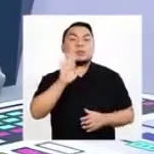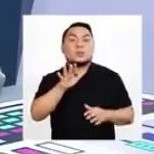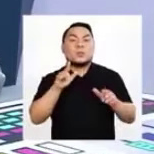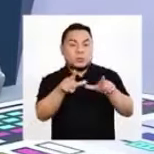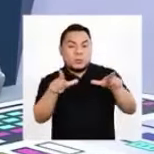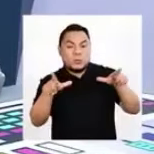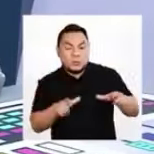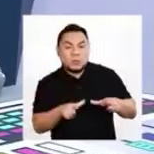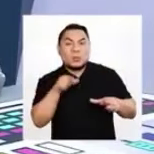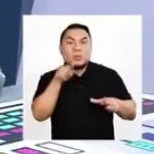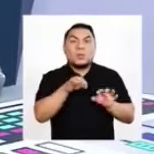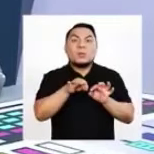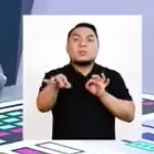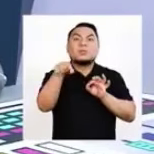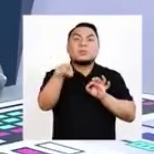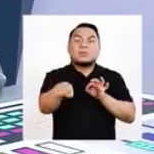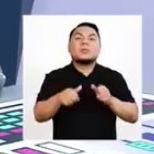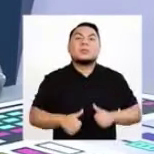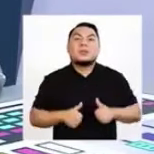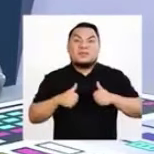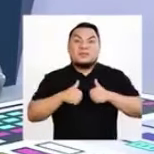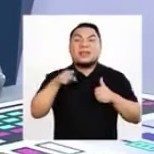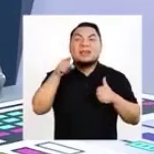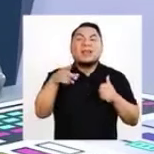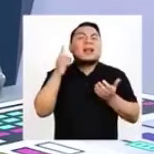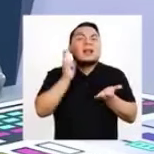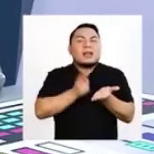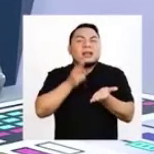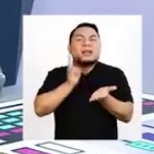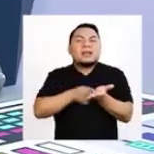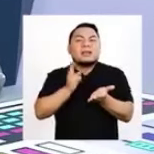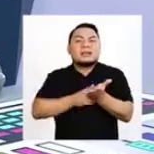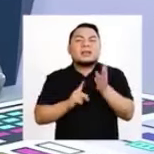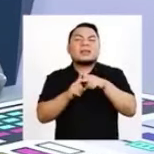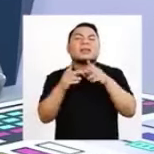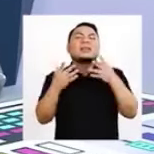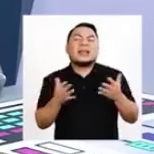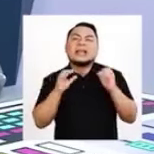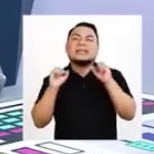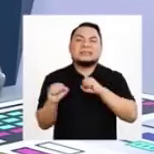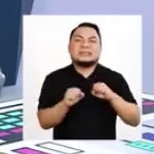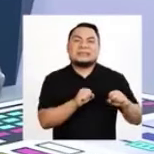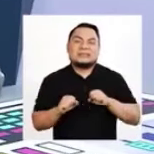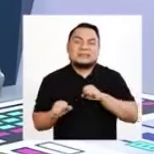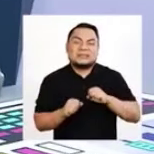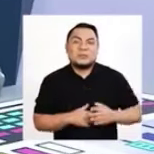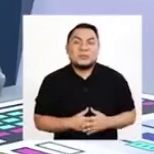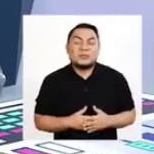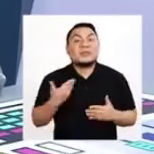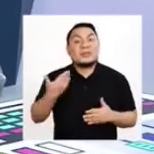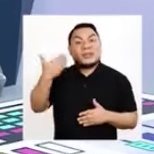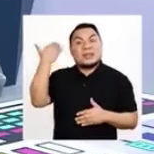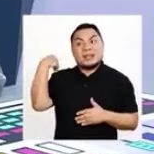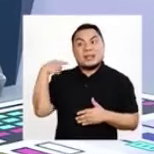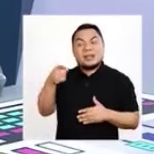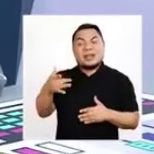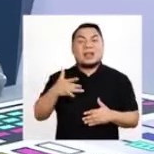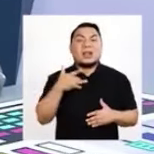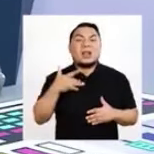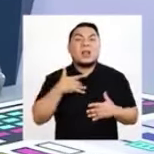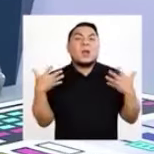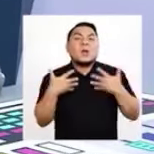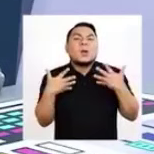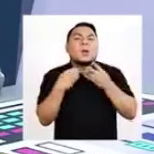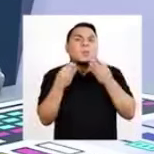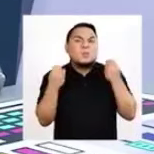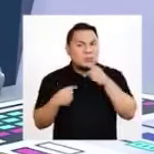Dice que en su región lo que sucede con mucha frecuencia son los sismos. Antes